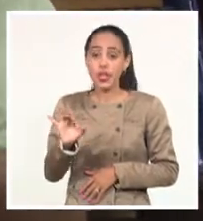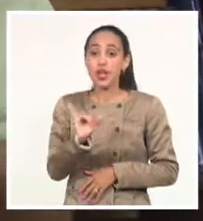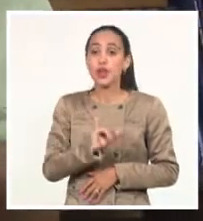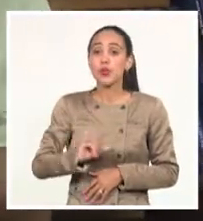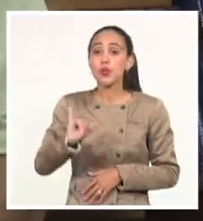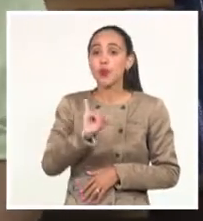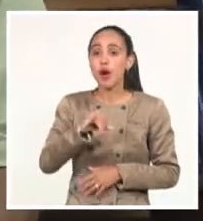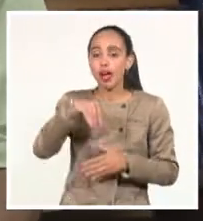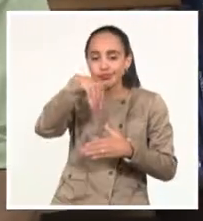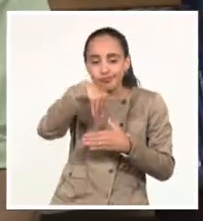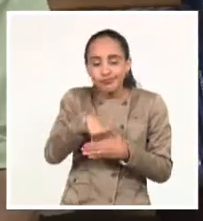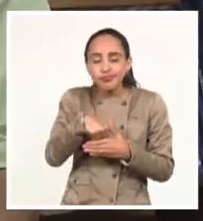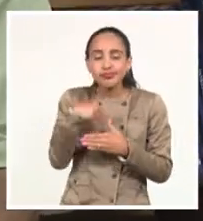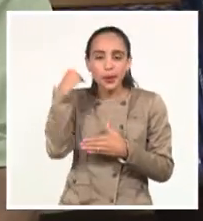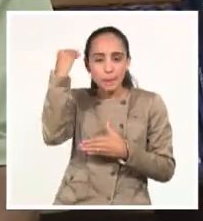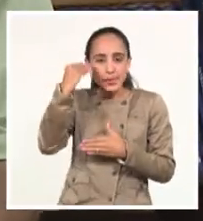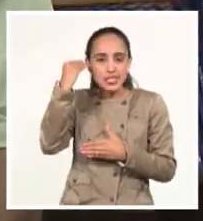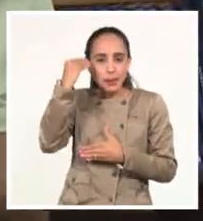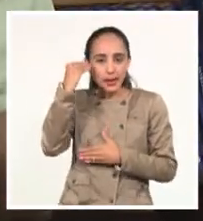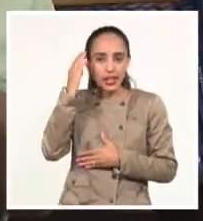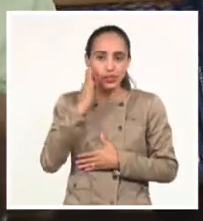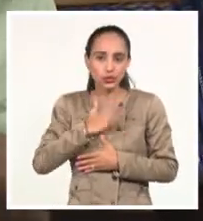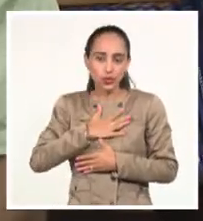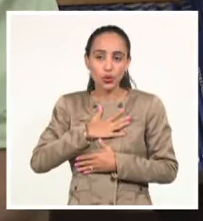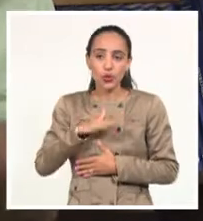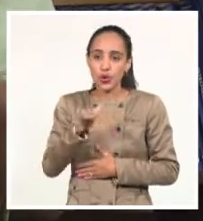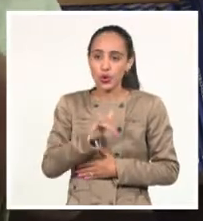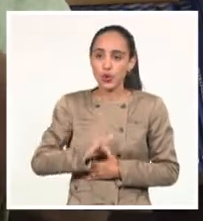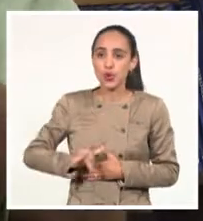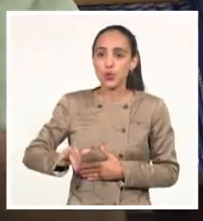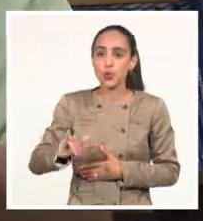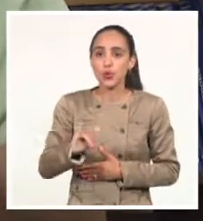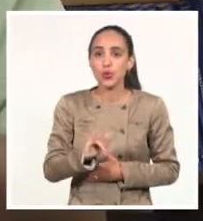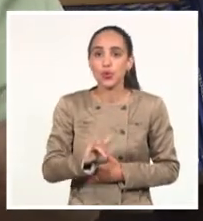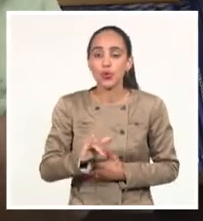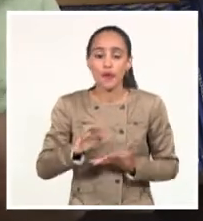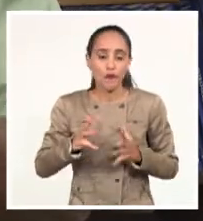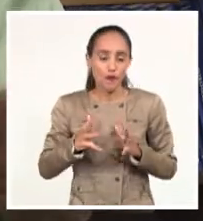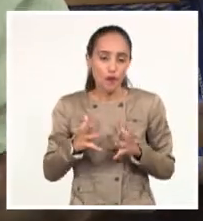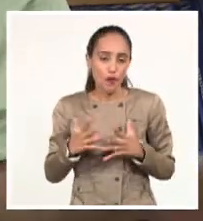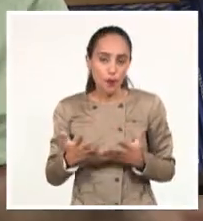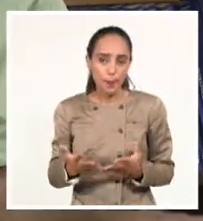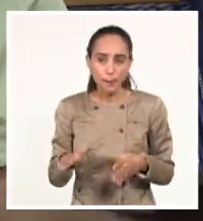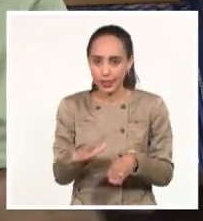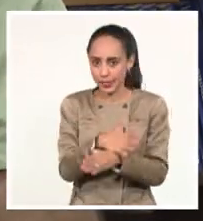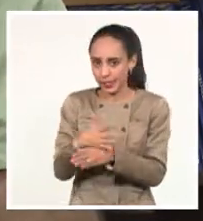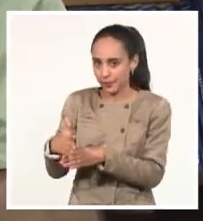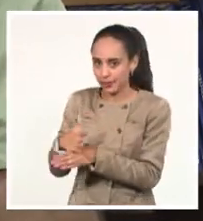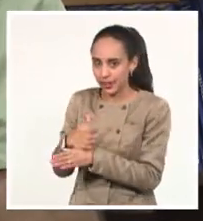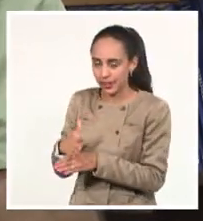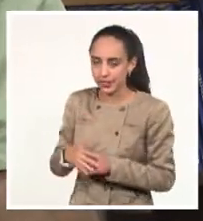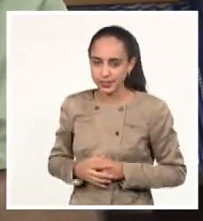el pensamiento y una cosmovisión que amplía